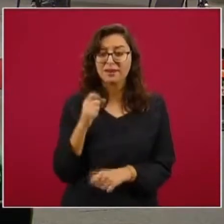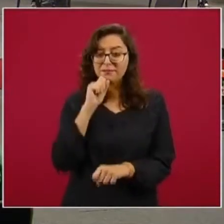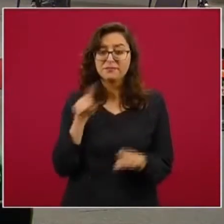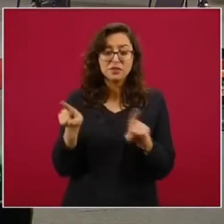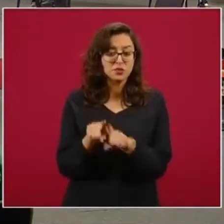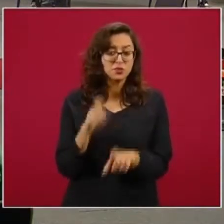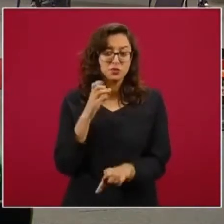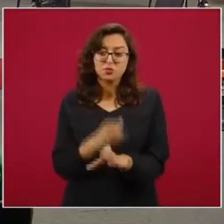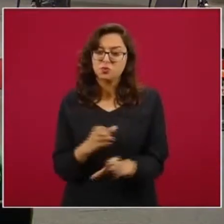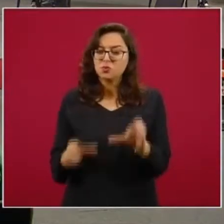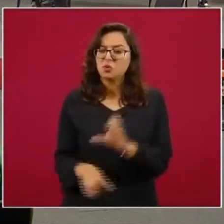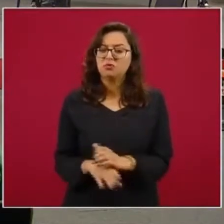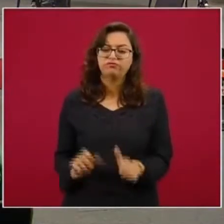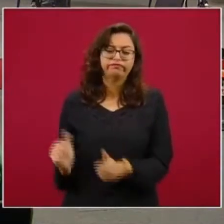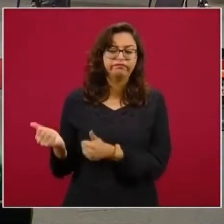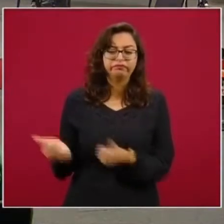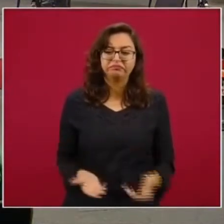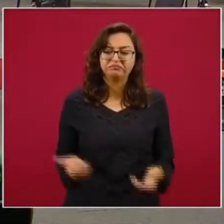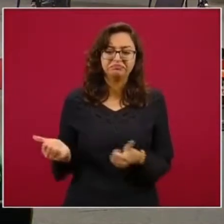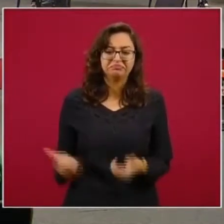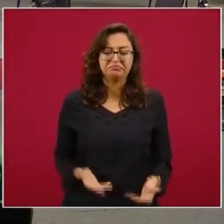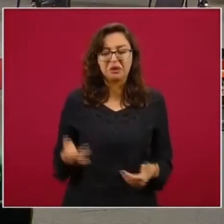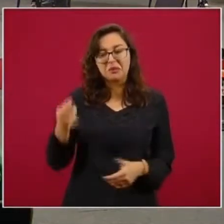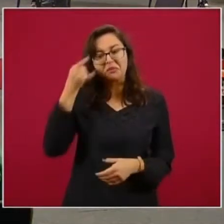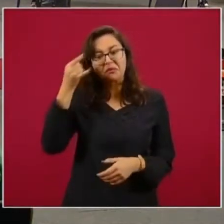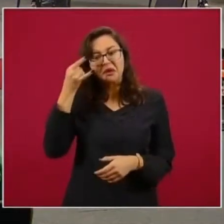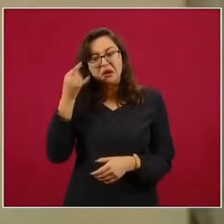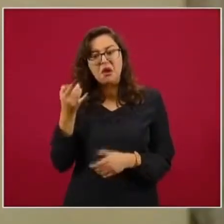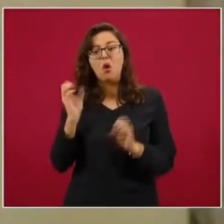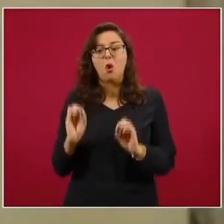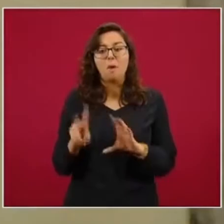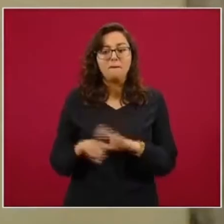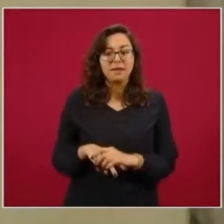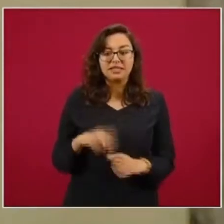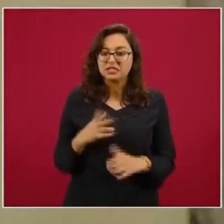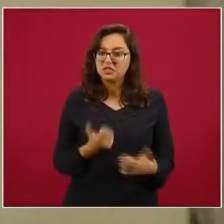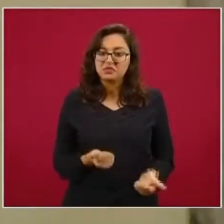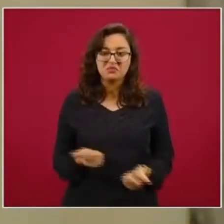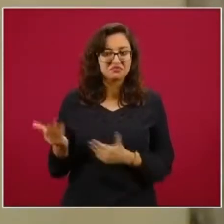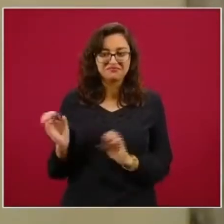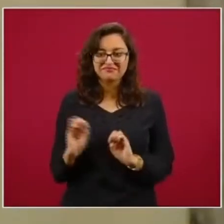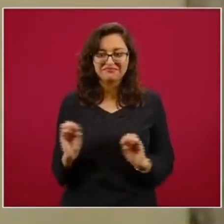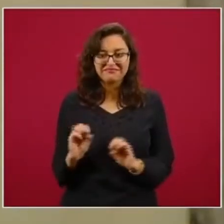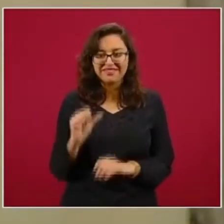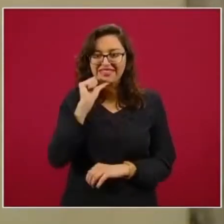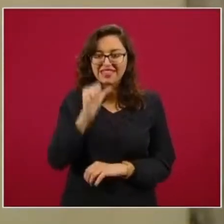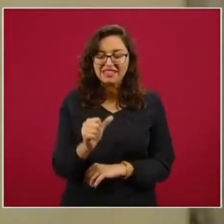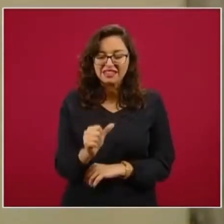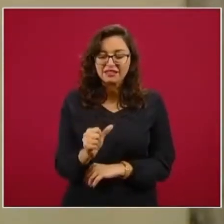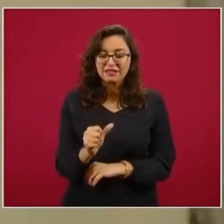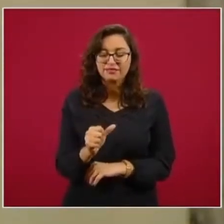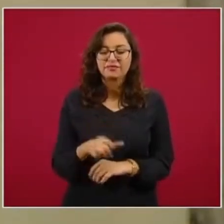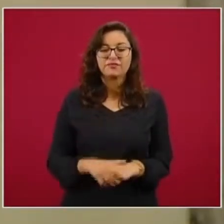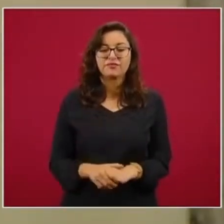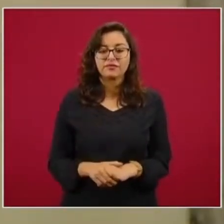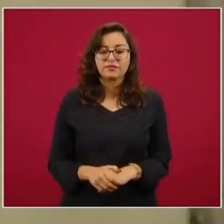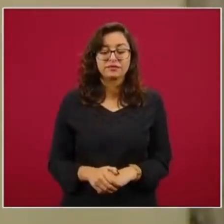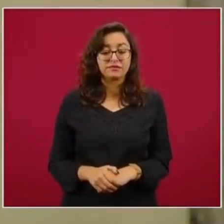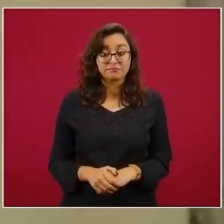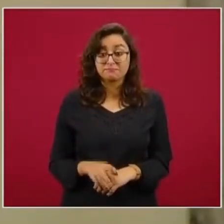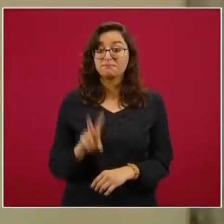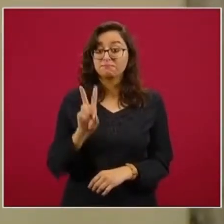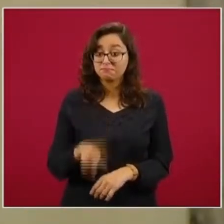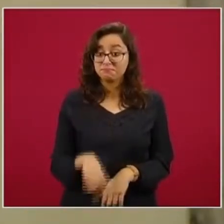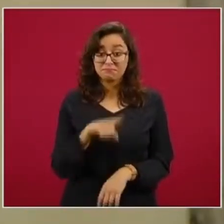con mercancía fraudulenta o vacíos en el retorno. Este funcionario ocupó un puesto clave en